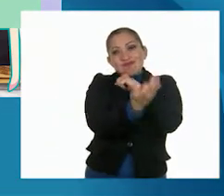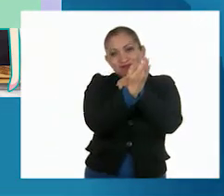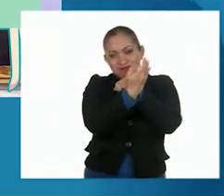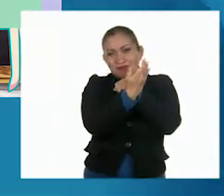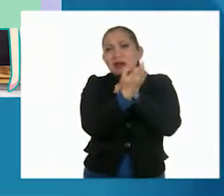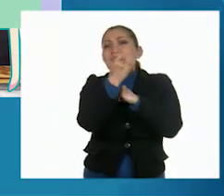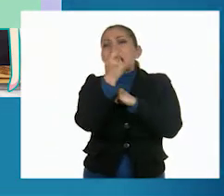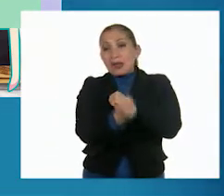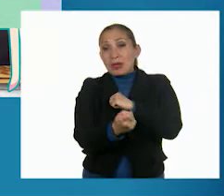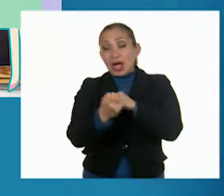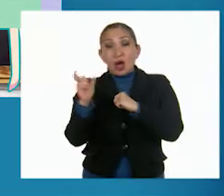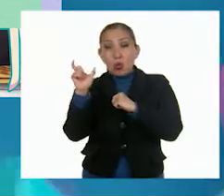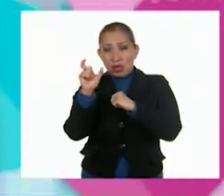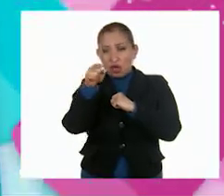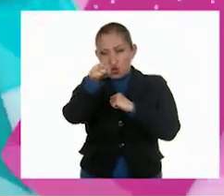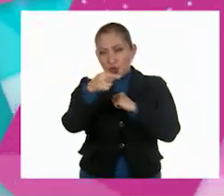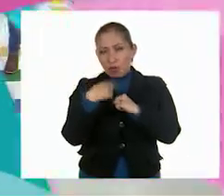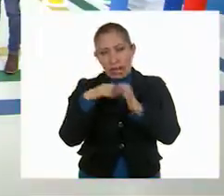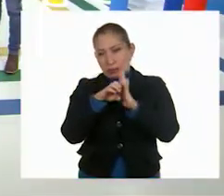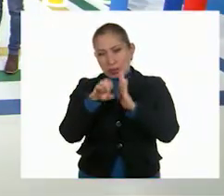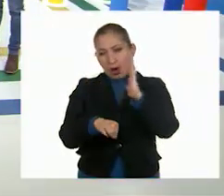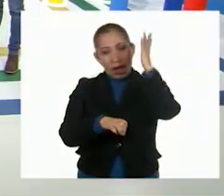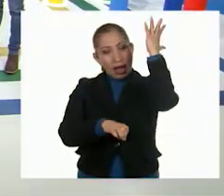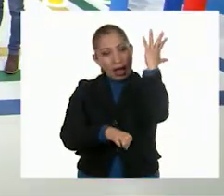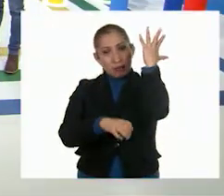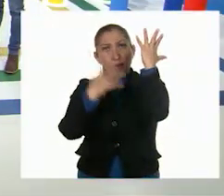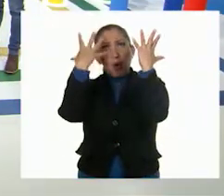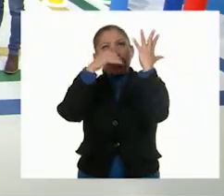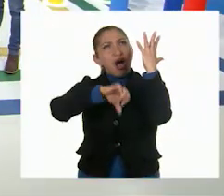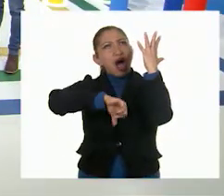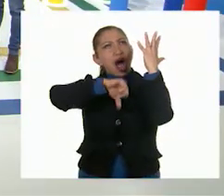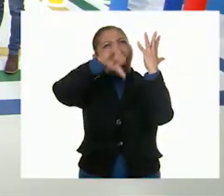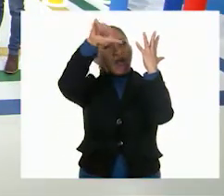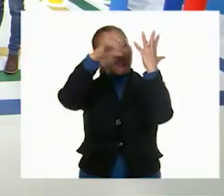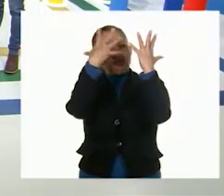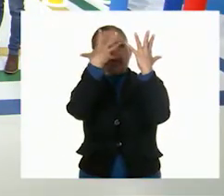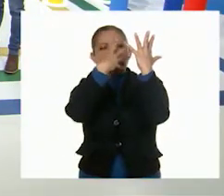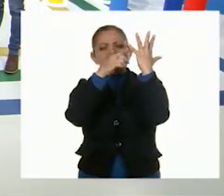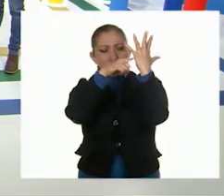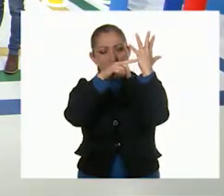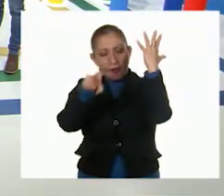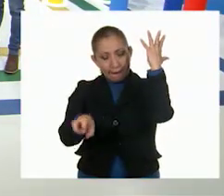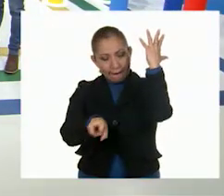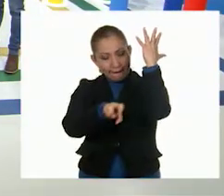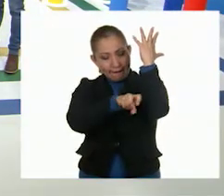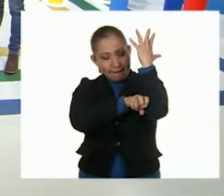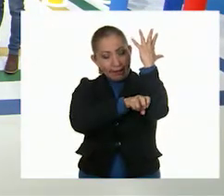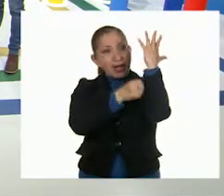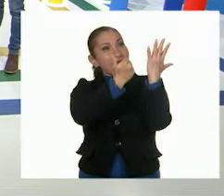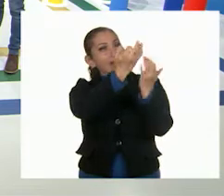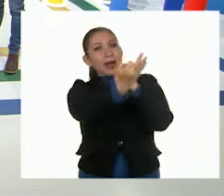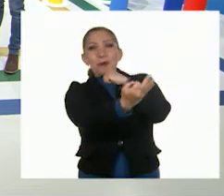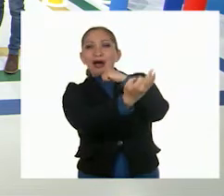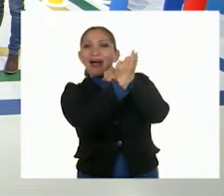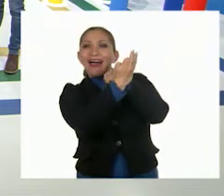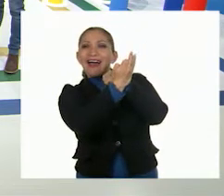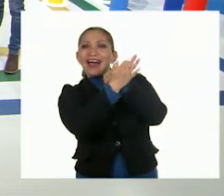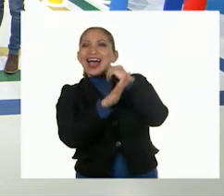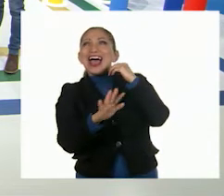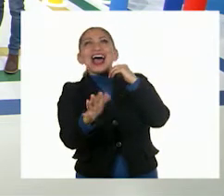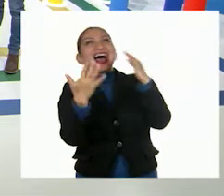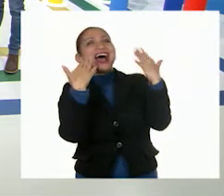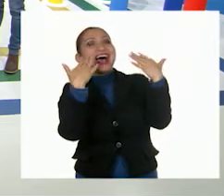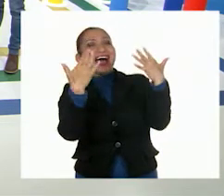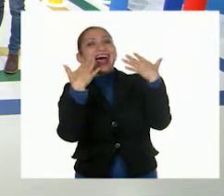Al sentarse bajo la sombra de un árbol frondoso, en efecto, se obtiene una buena sombra. Pero este